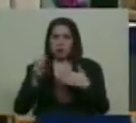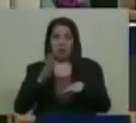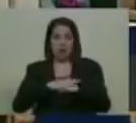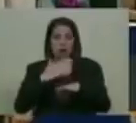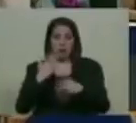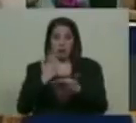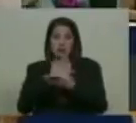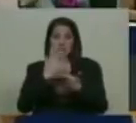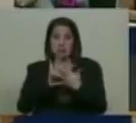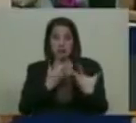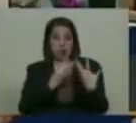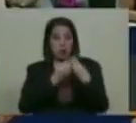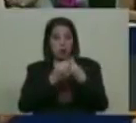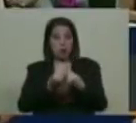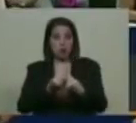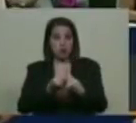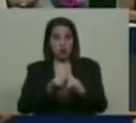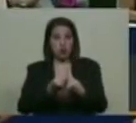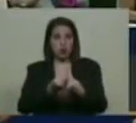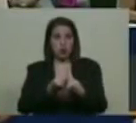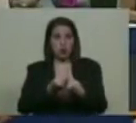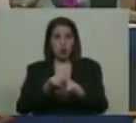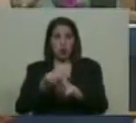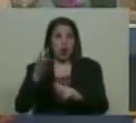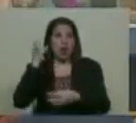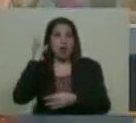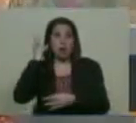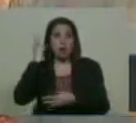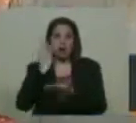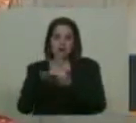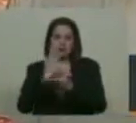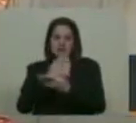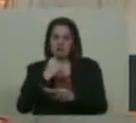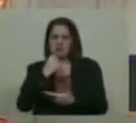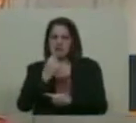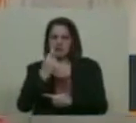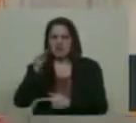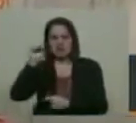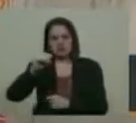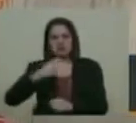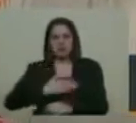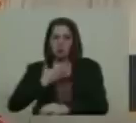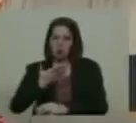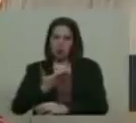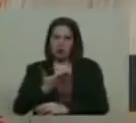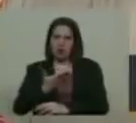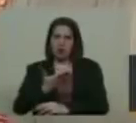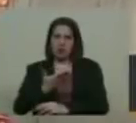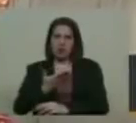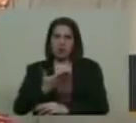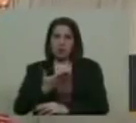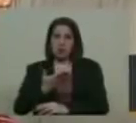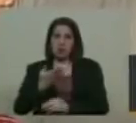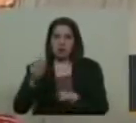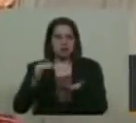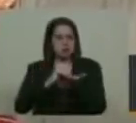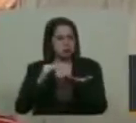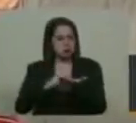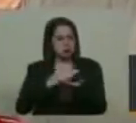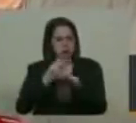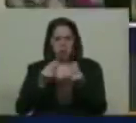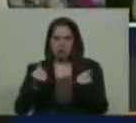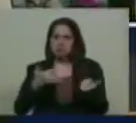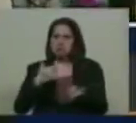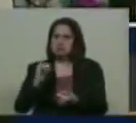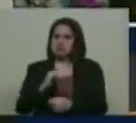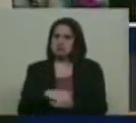de la mujer es, sí se puede. Siempre el espíritu de la mujer, eso se va a resolver. Ustedes